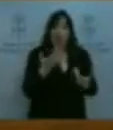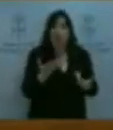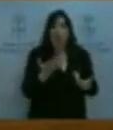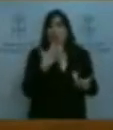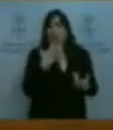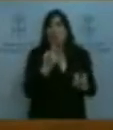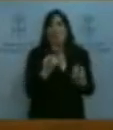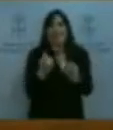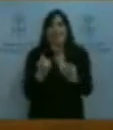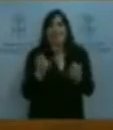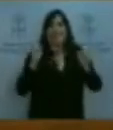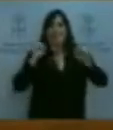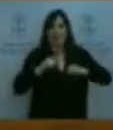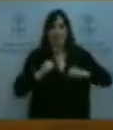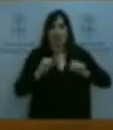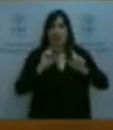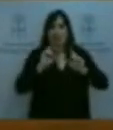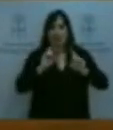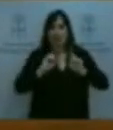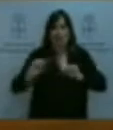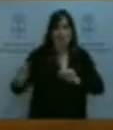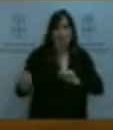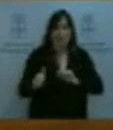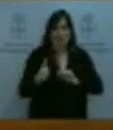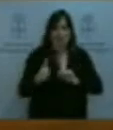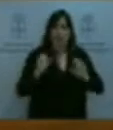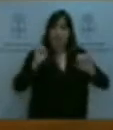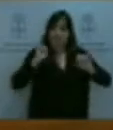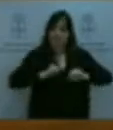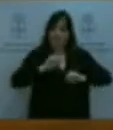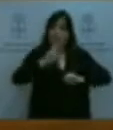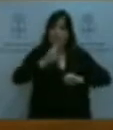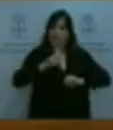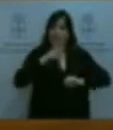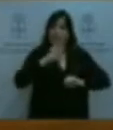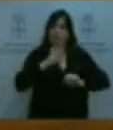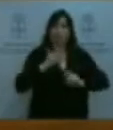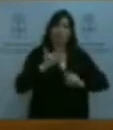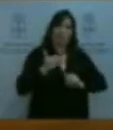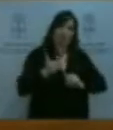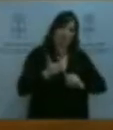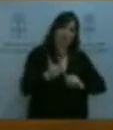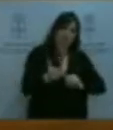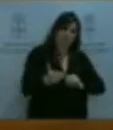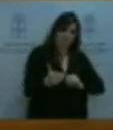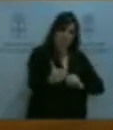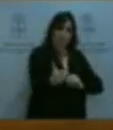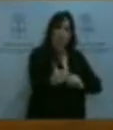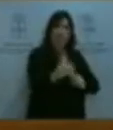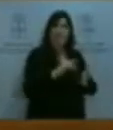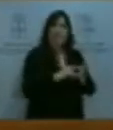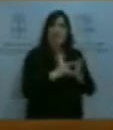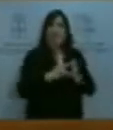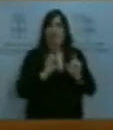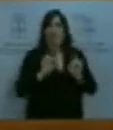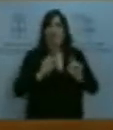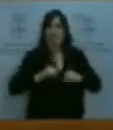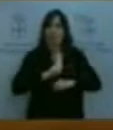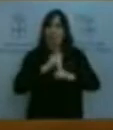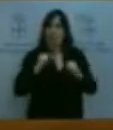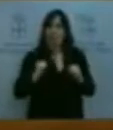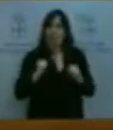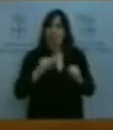que dé estabilidad a futuro, a medio y largo plazo, a nuestro sistema educativo y que deje de estar sujeto a los vaivenes de los cambios de gobierno,